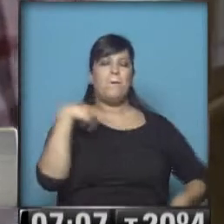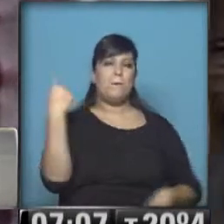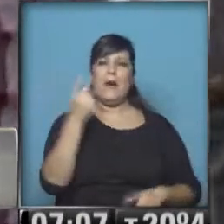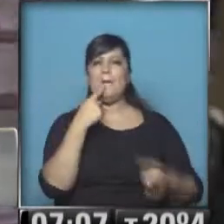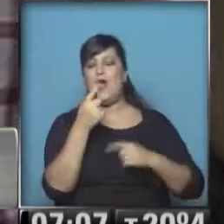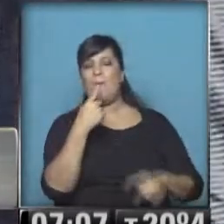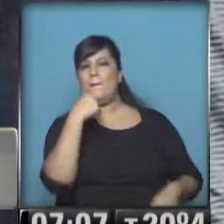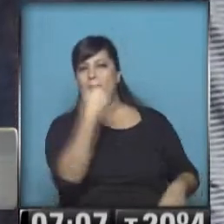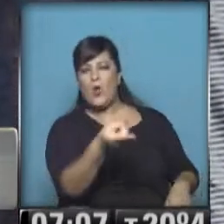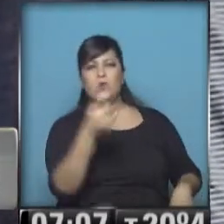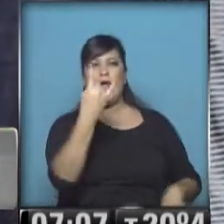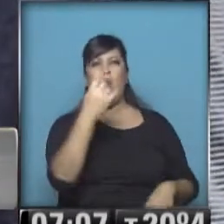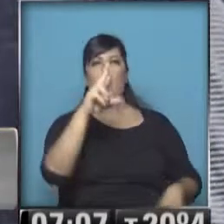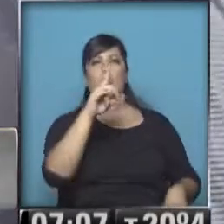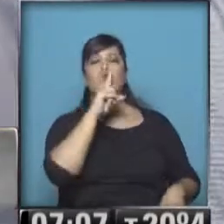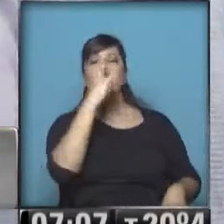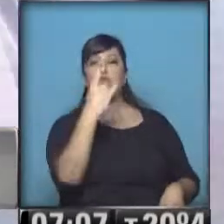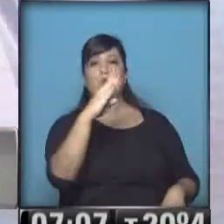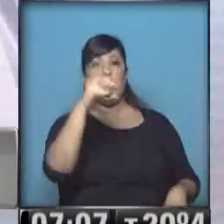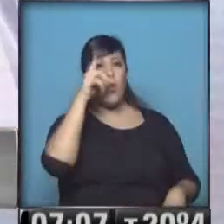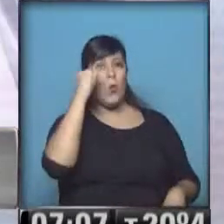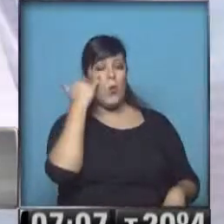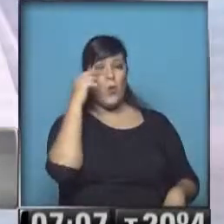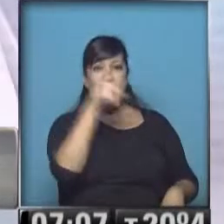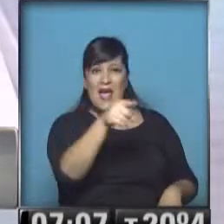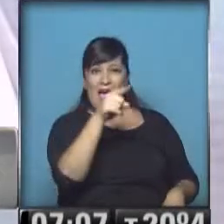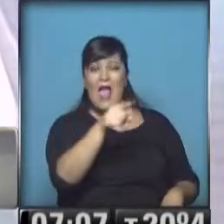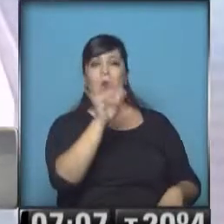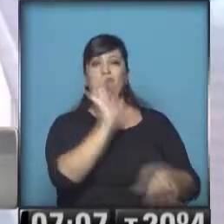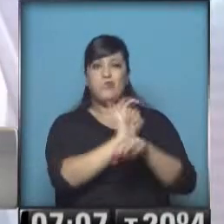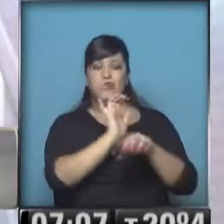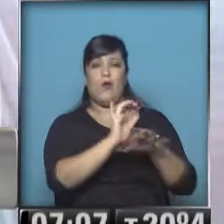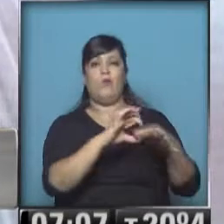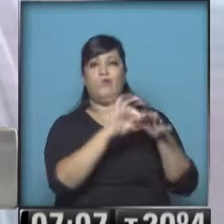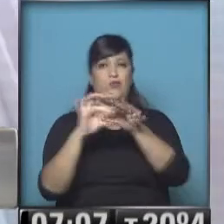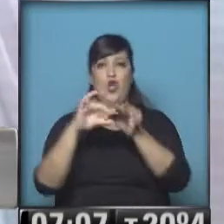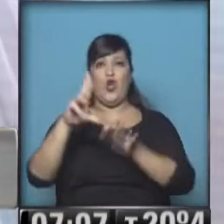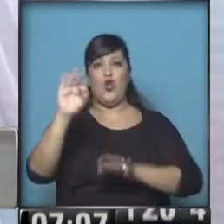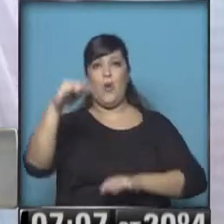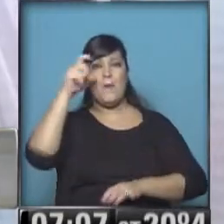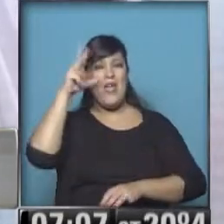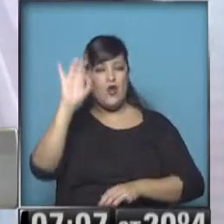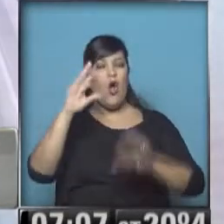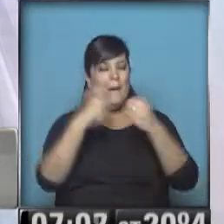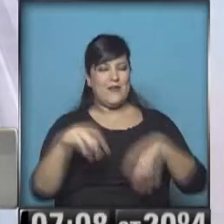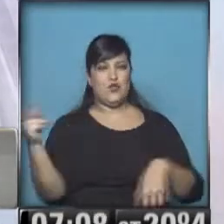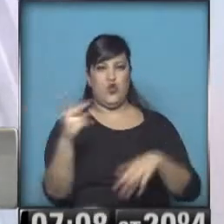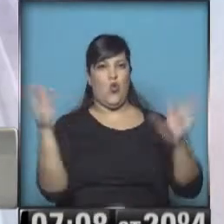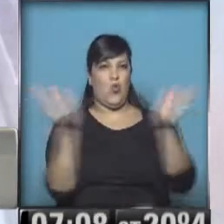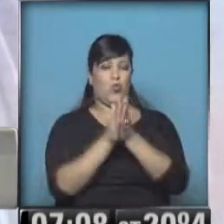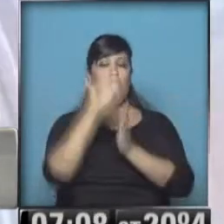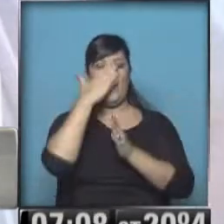reconozcamos y recordemos que Urtubey nació políticamente, justamente de la mano de Romero, ¿qué es lo que rescataba